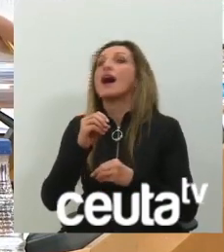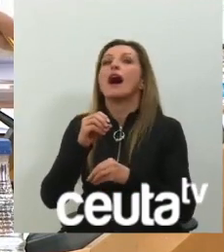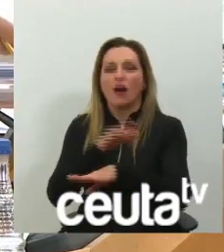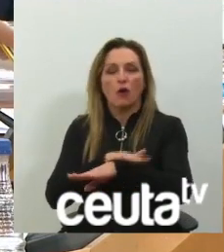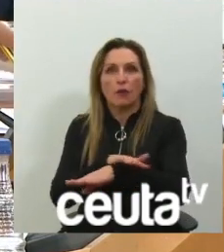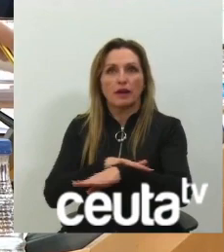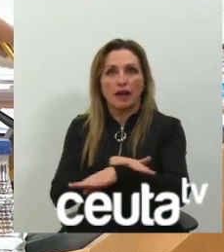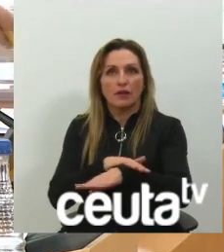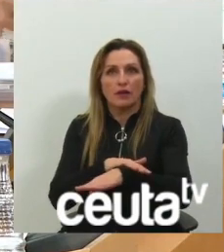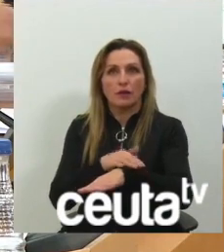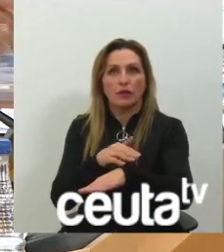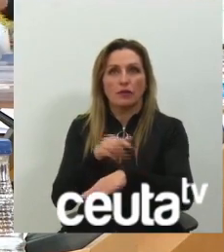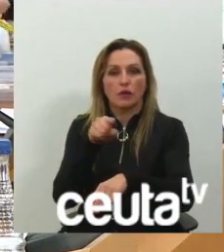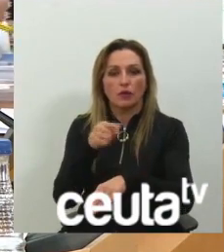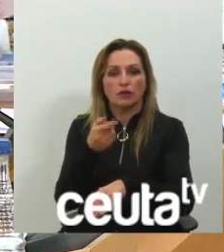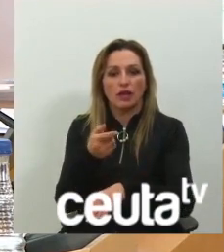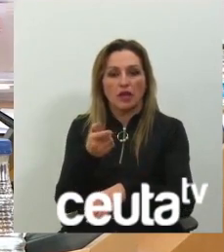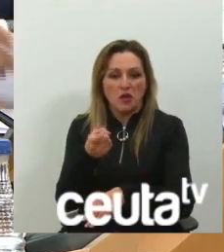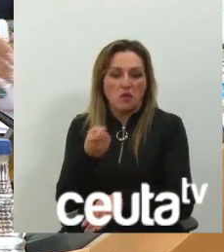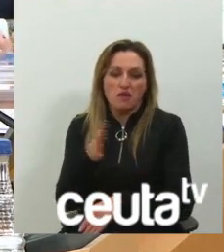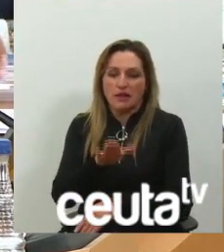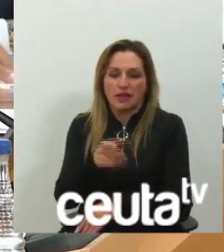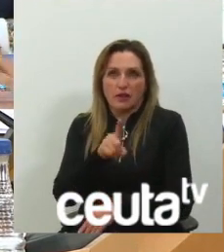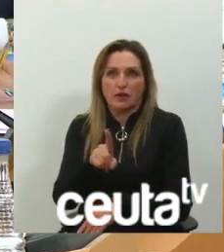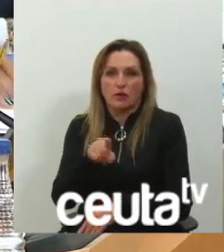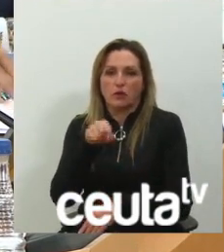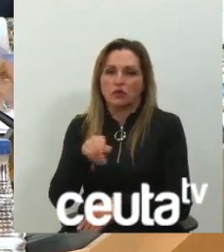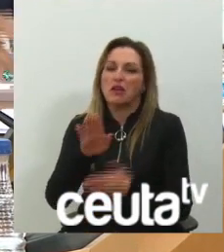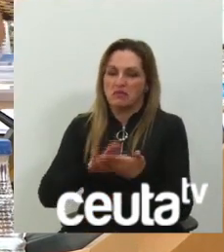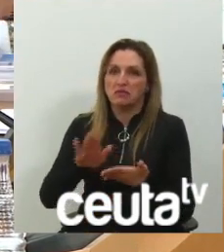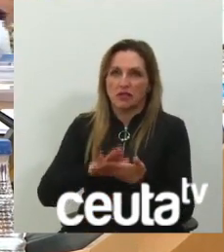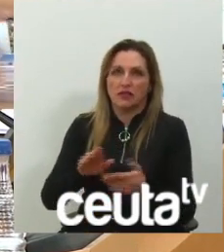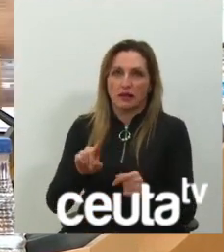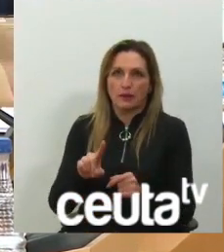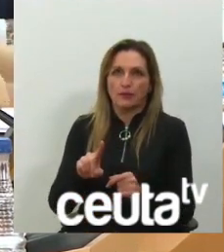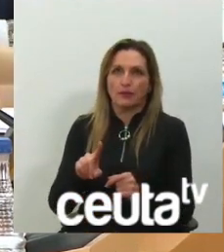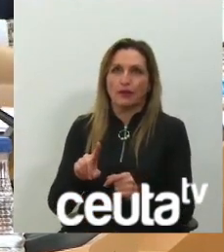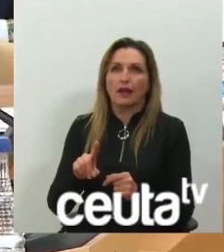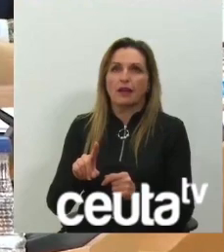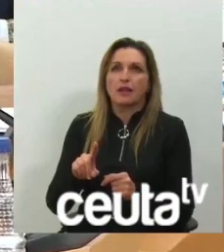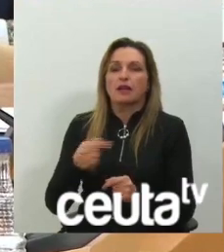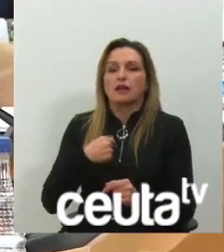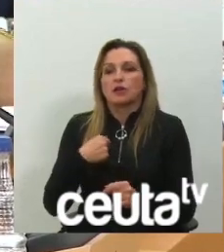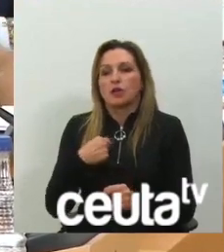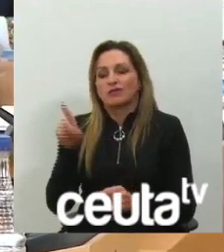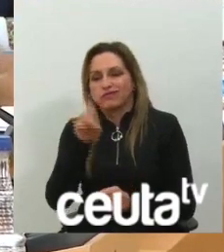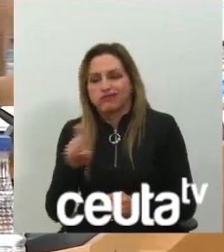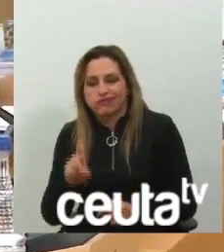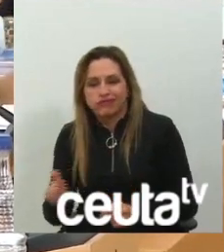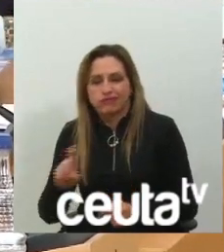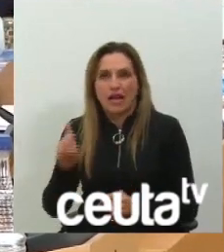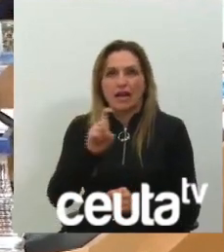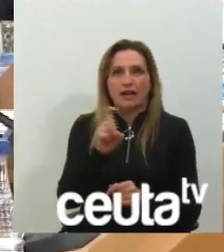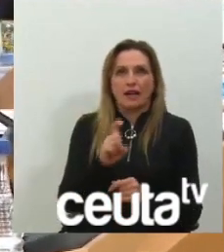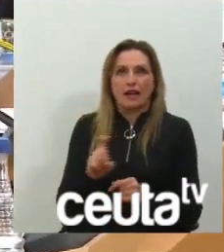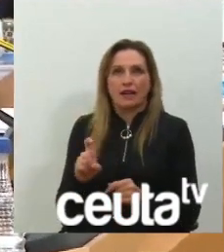vamos a fusilar al señor matar se puede usted que está tranquilísimo respecto al de que recibiríamos gas pimienta con gas